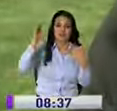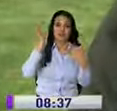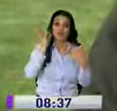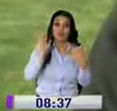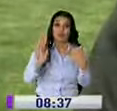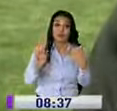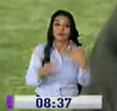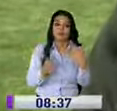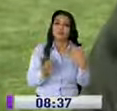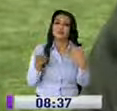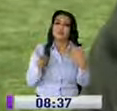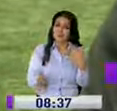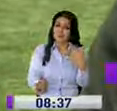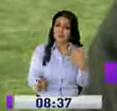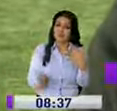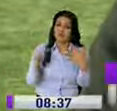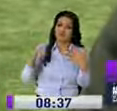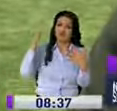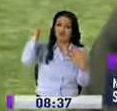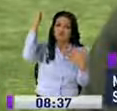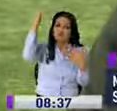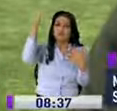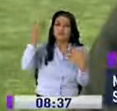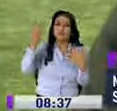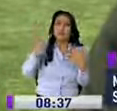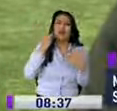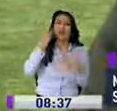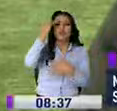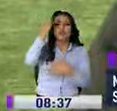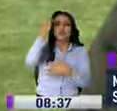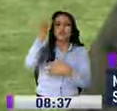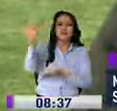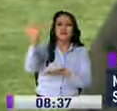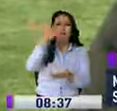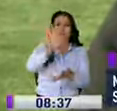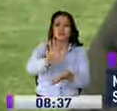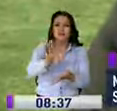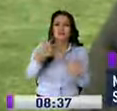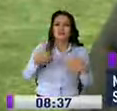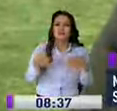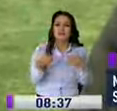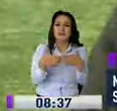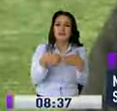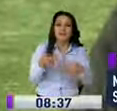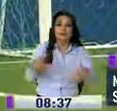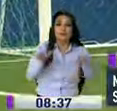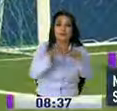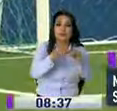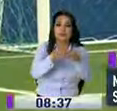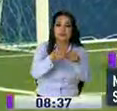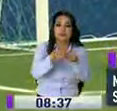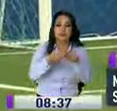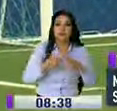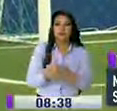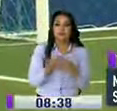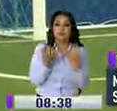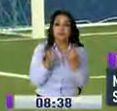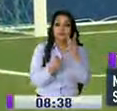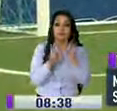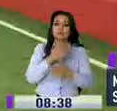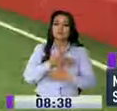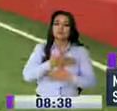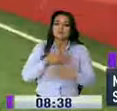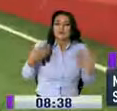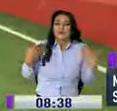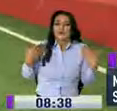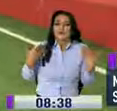femenina y por qué no, al máster, que es la categoría que más representativos tiene a nivel de competencia. Ahora los moradores están